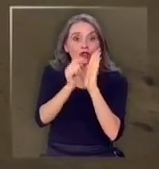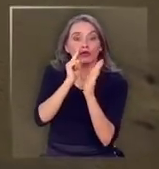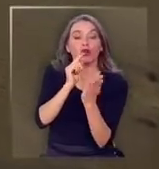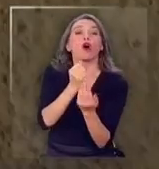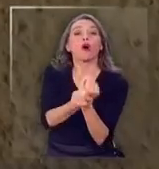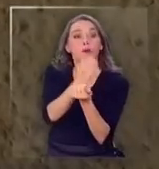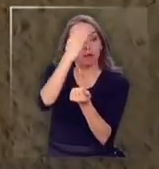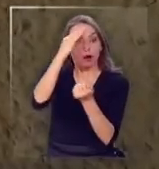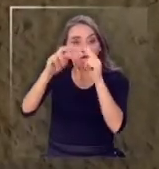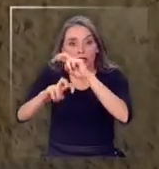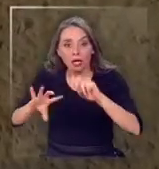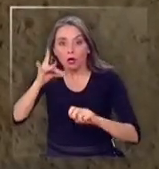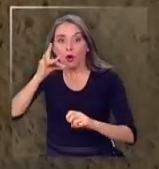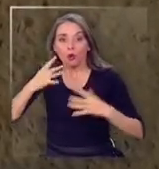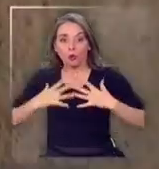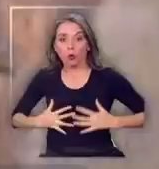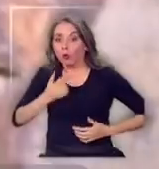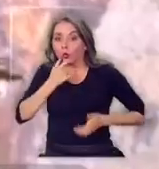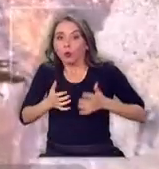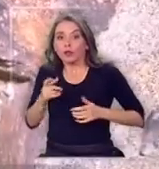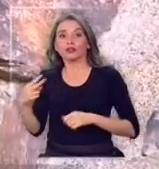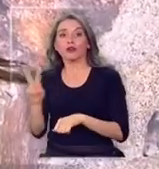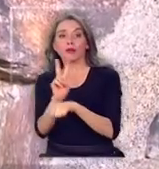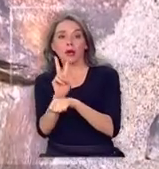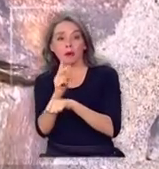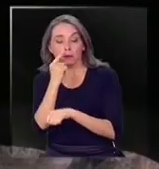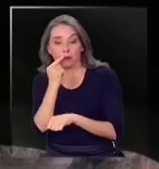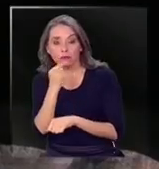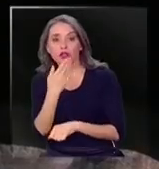encontrar osamentas de Nivaldo Villegas y entregar